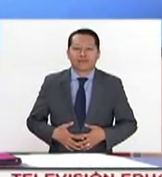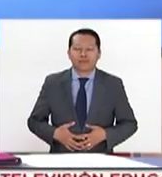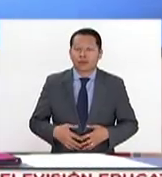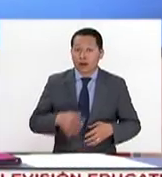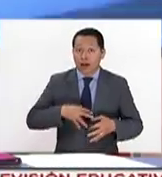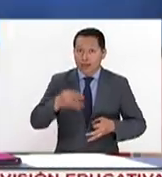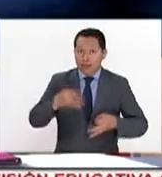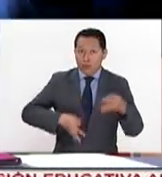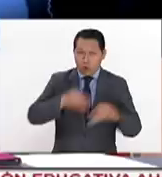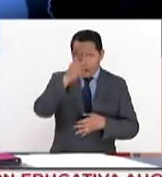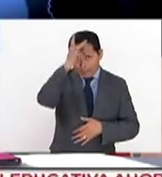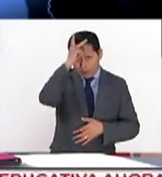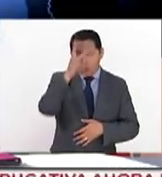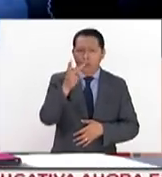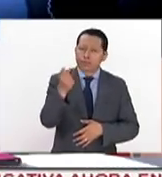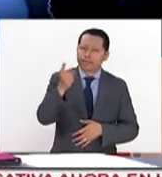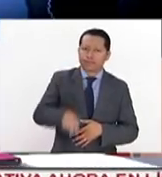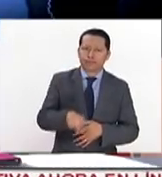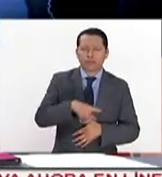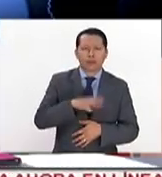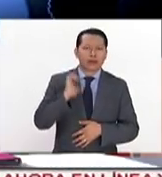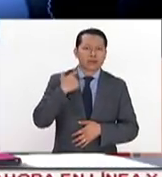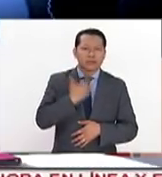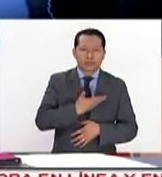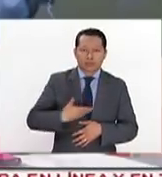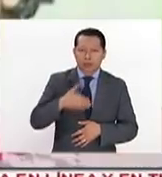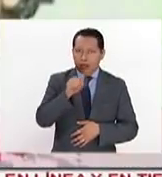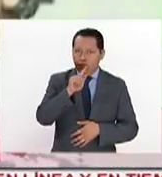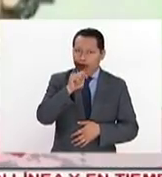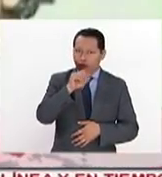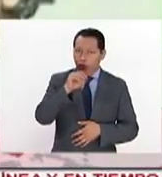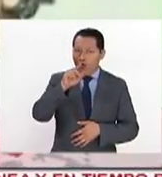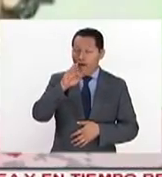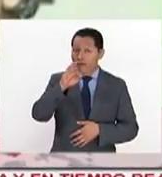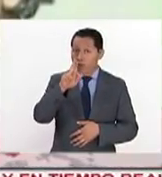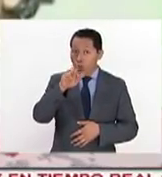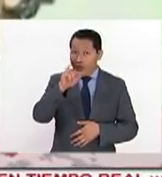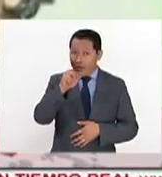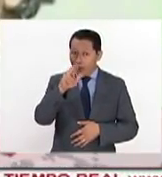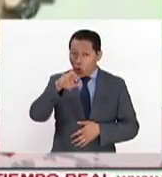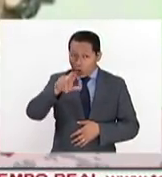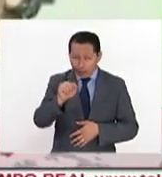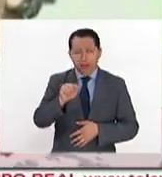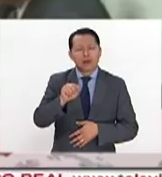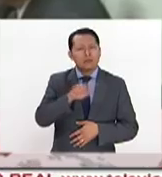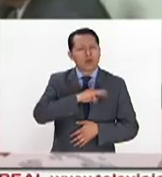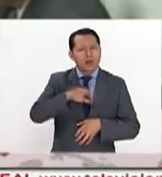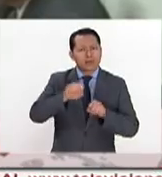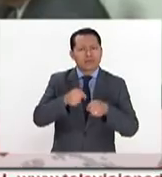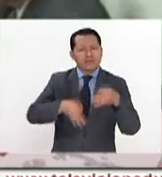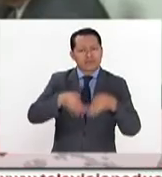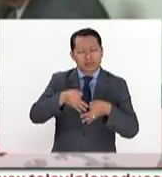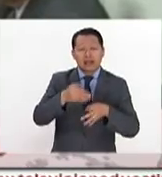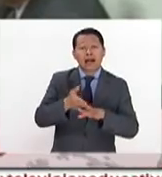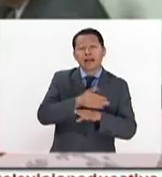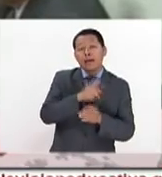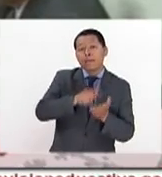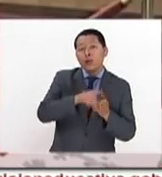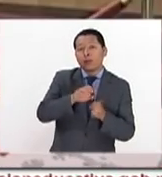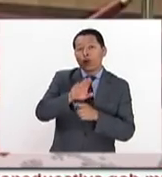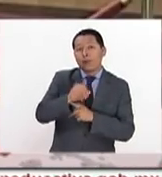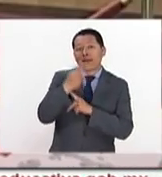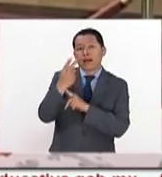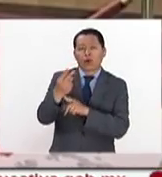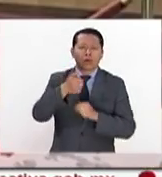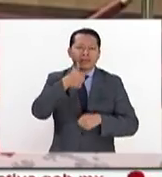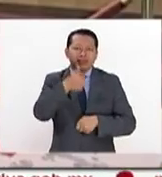Un tribunal peruano ordenó que el expresidente Alberto Fujimori sea procesado por el asesinato de 6 campesinos en